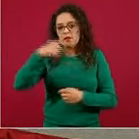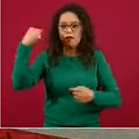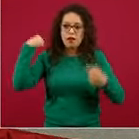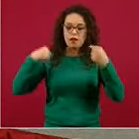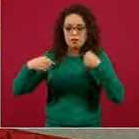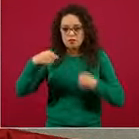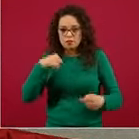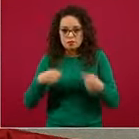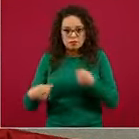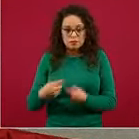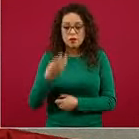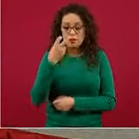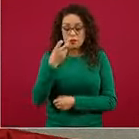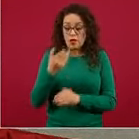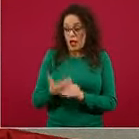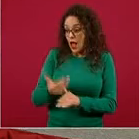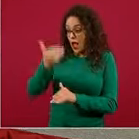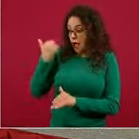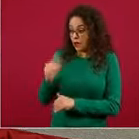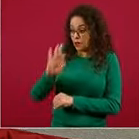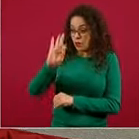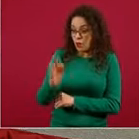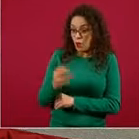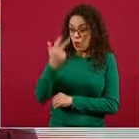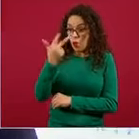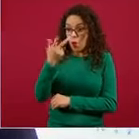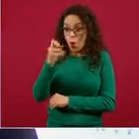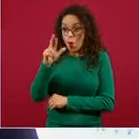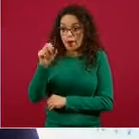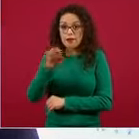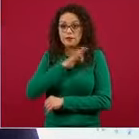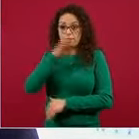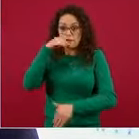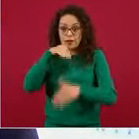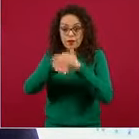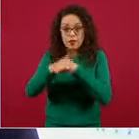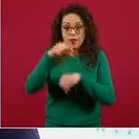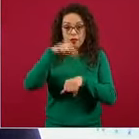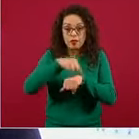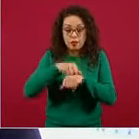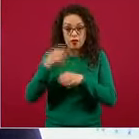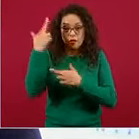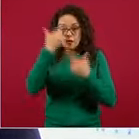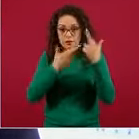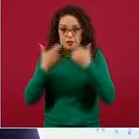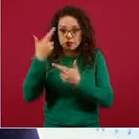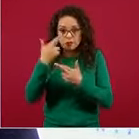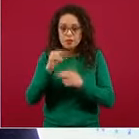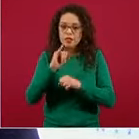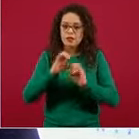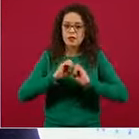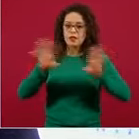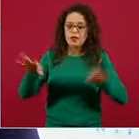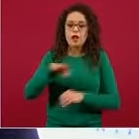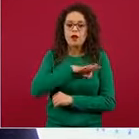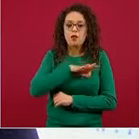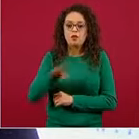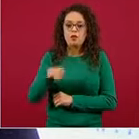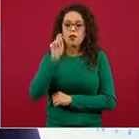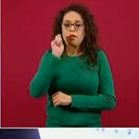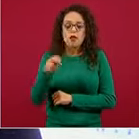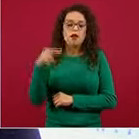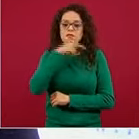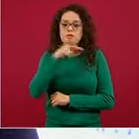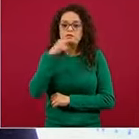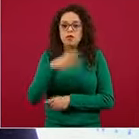médica en las primeras 48 horas, en los primeros 2 días, de seguro muchas intervenciones terapéuticas